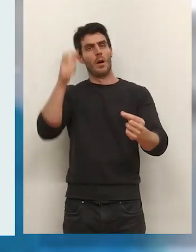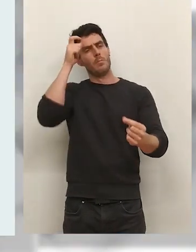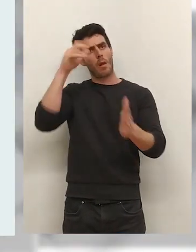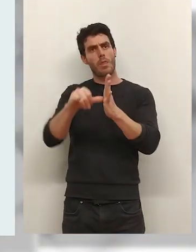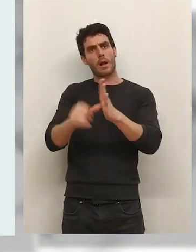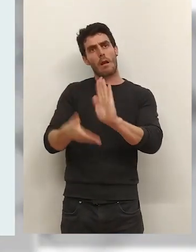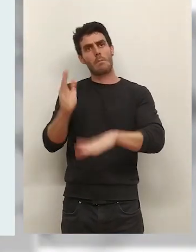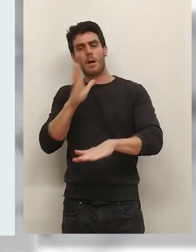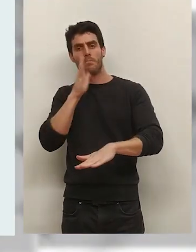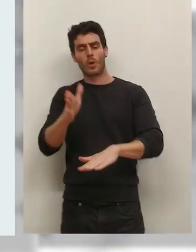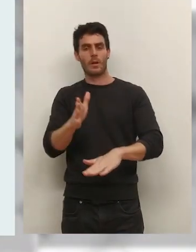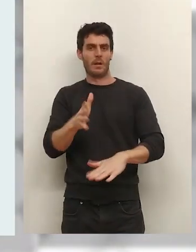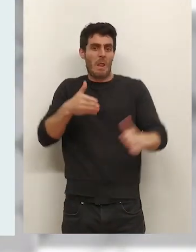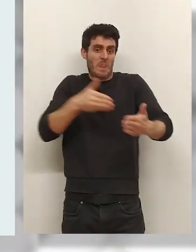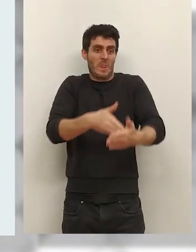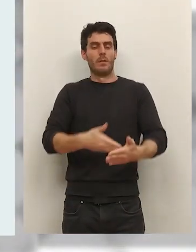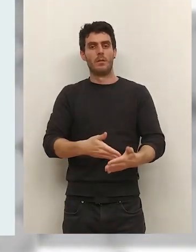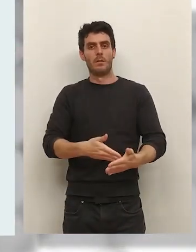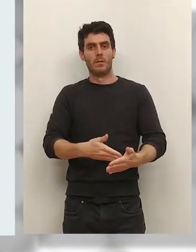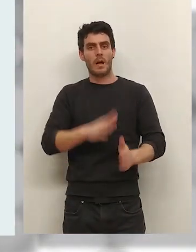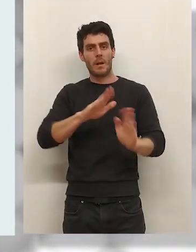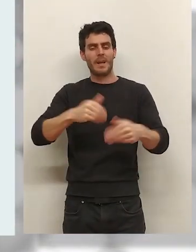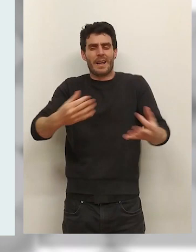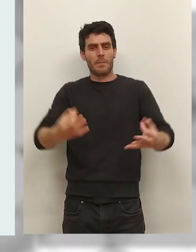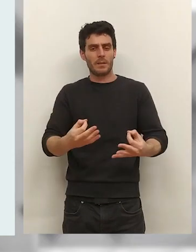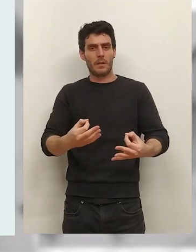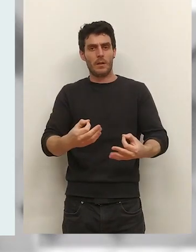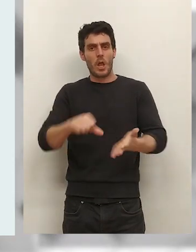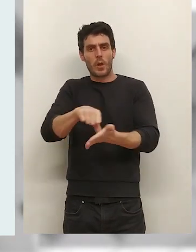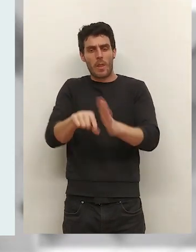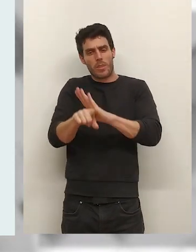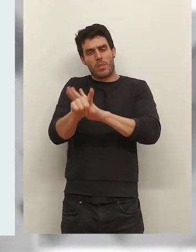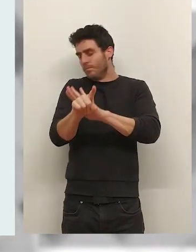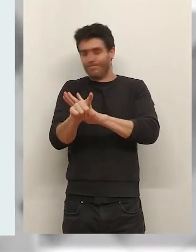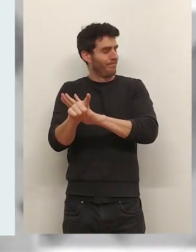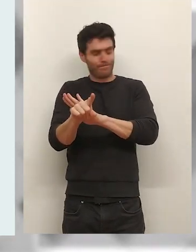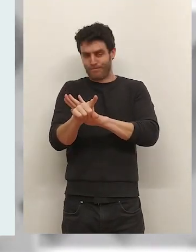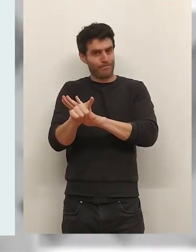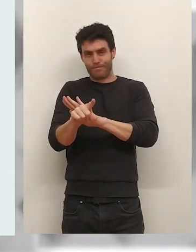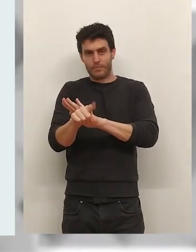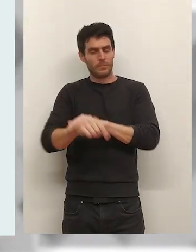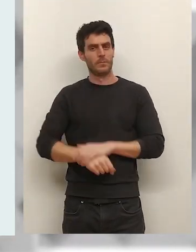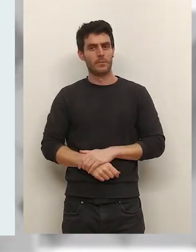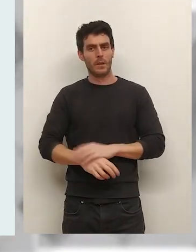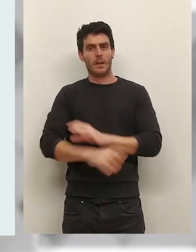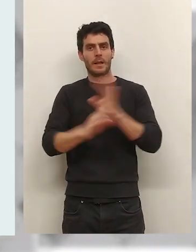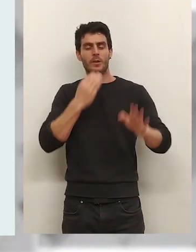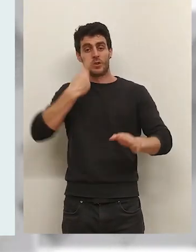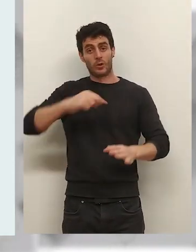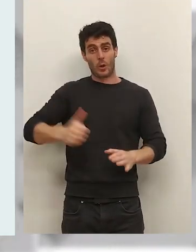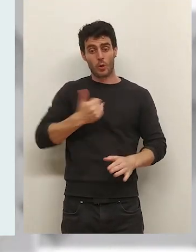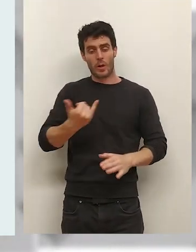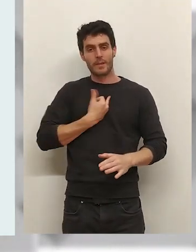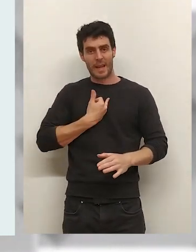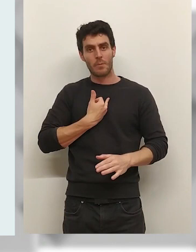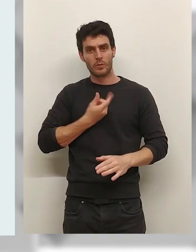pueblos cercanos porque no puede acceder. Entonces al final lo que se está impidiendo es que la ciudad prospere, que es a lo que realmente Vox ha venido. Y desde luego si tenemos